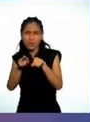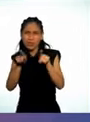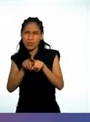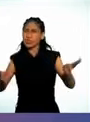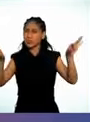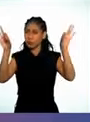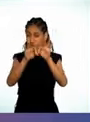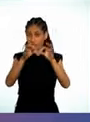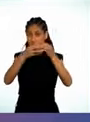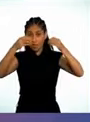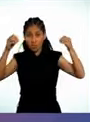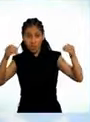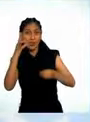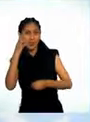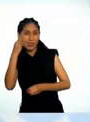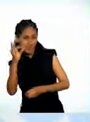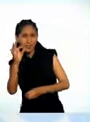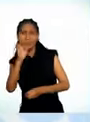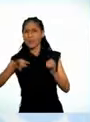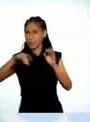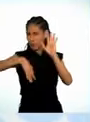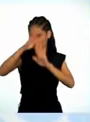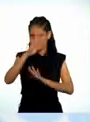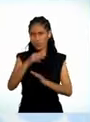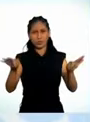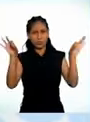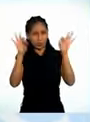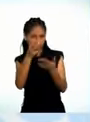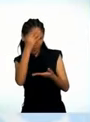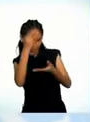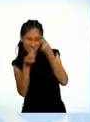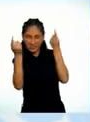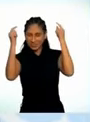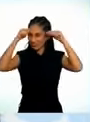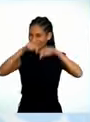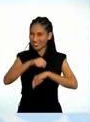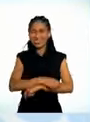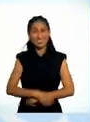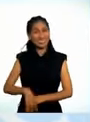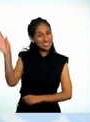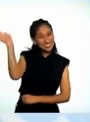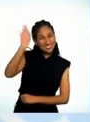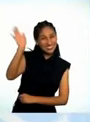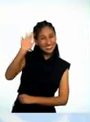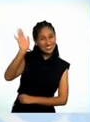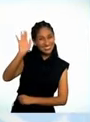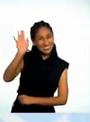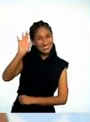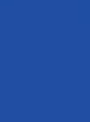que más se utilizan ahora si nos vemos